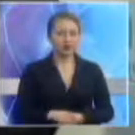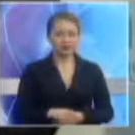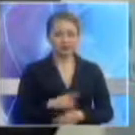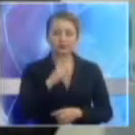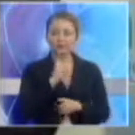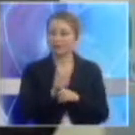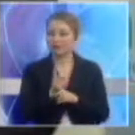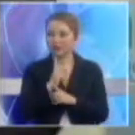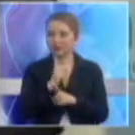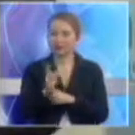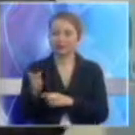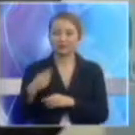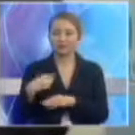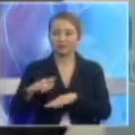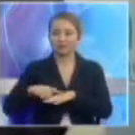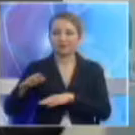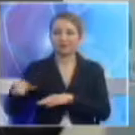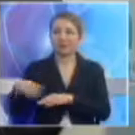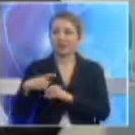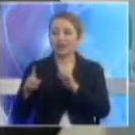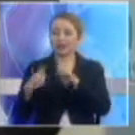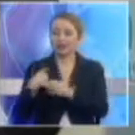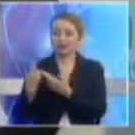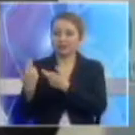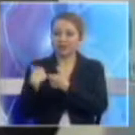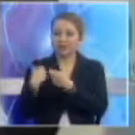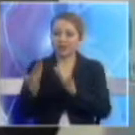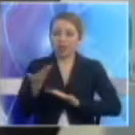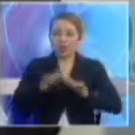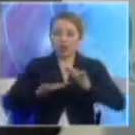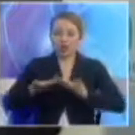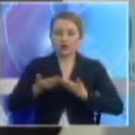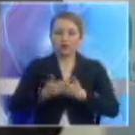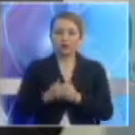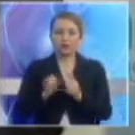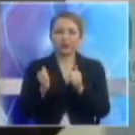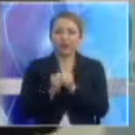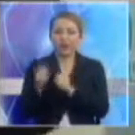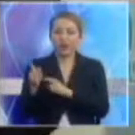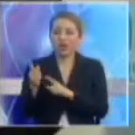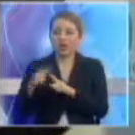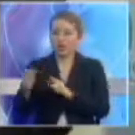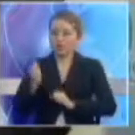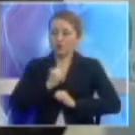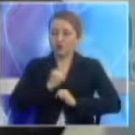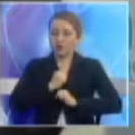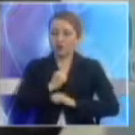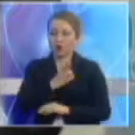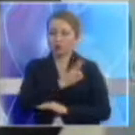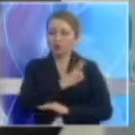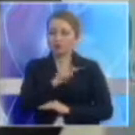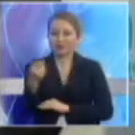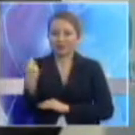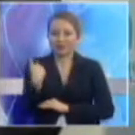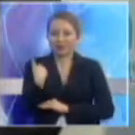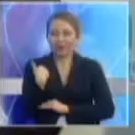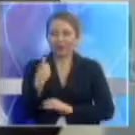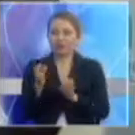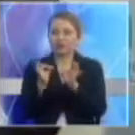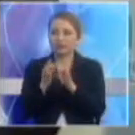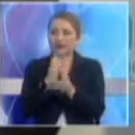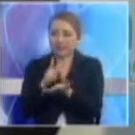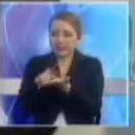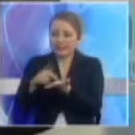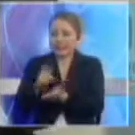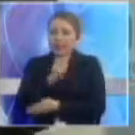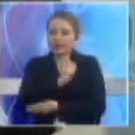también retrasos ahí, digamos, creo que hay responsabilidad compartida con las propias universidades que tienen que hacer esa remuneración